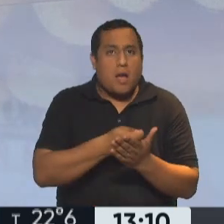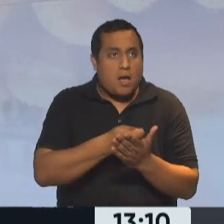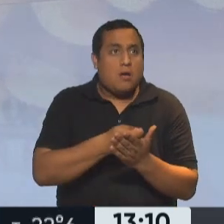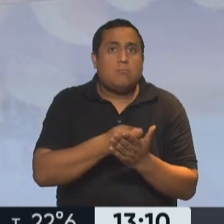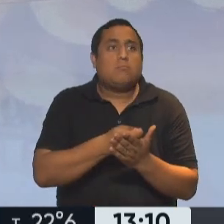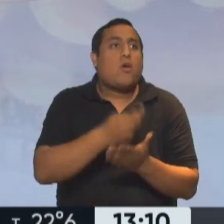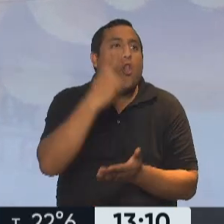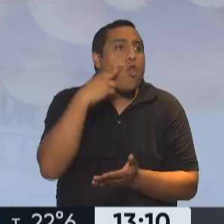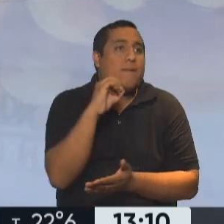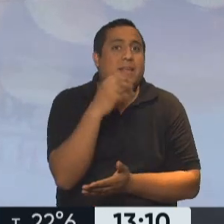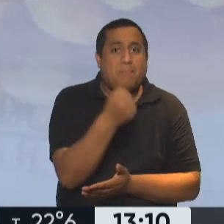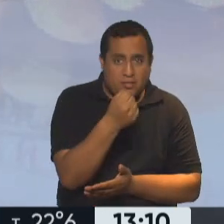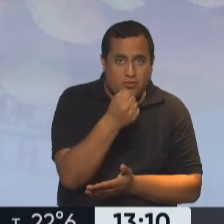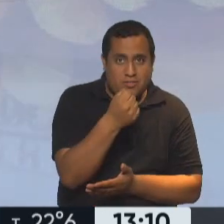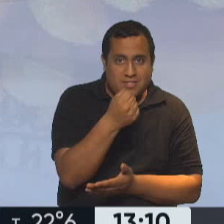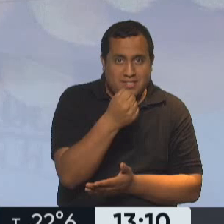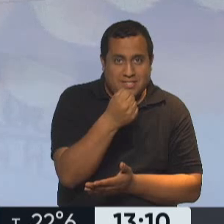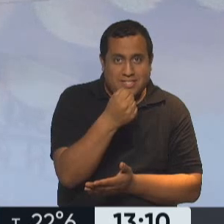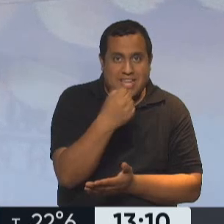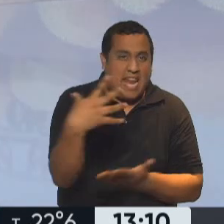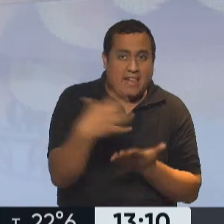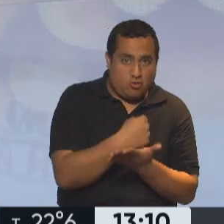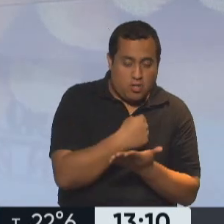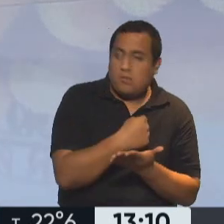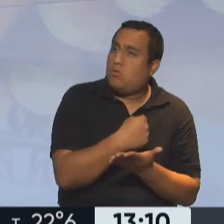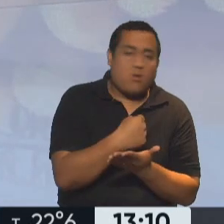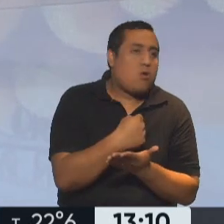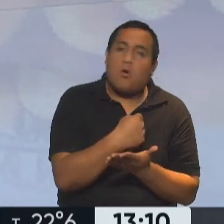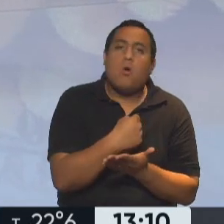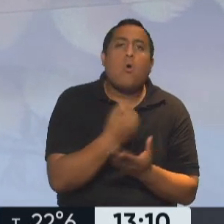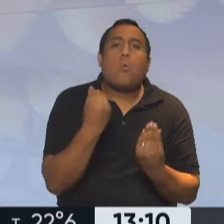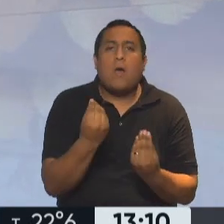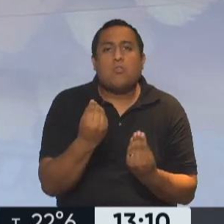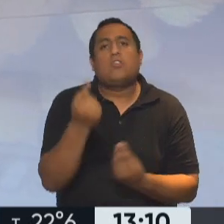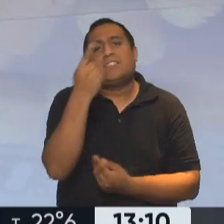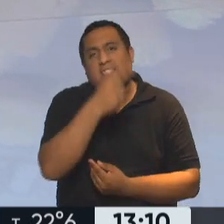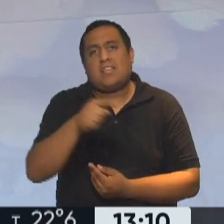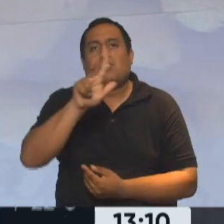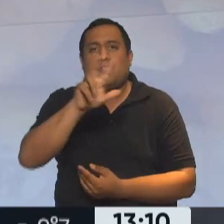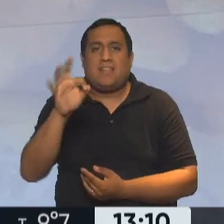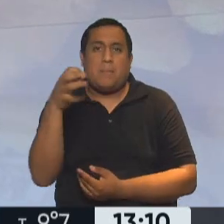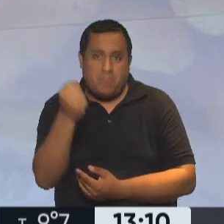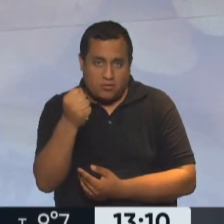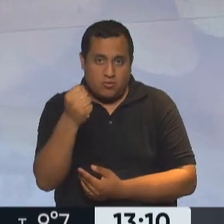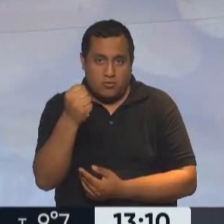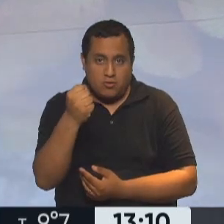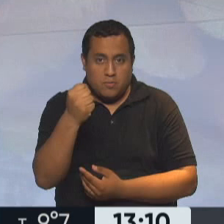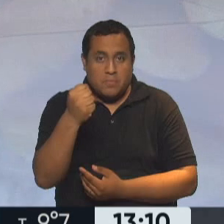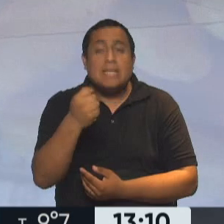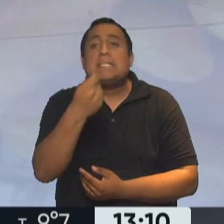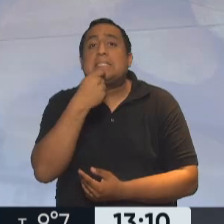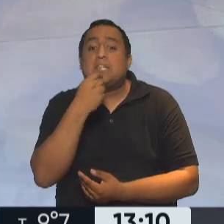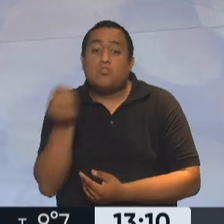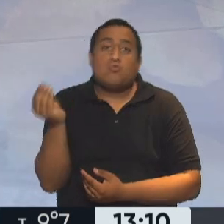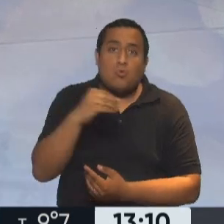los 90 pesos neto retenciones, terminan cobrando un tipo de cambio en torno a los 130 pesos neto retenciones. Si le sumamos